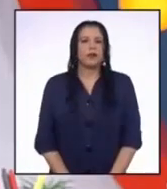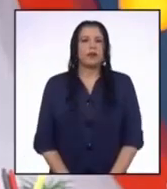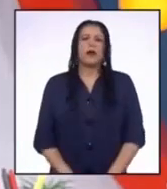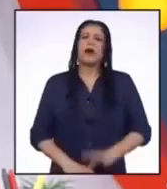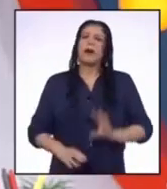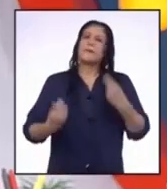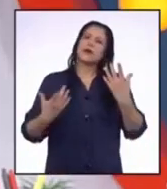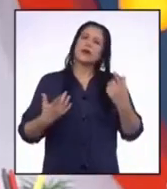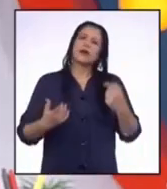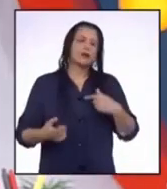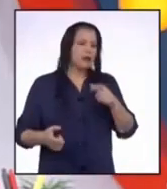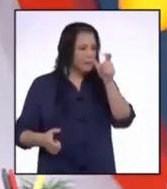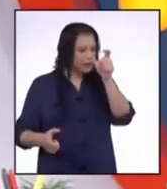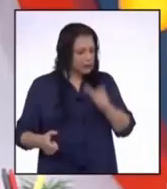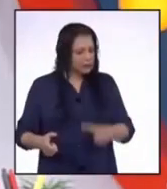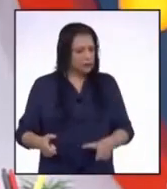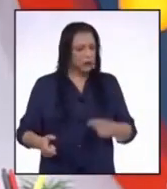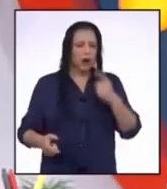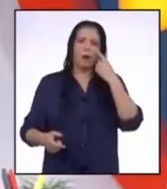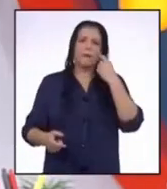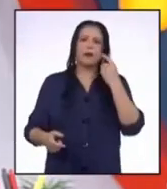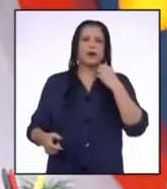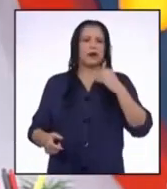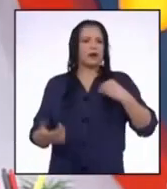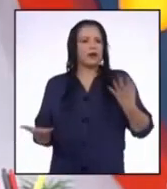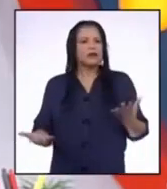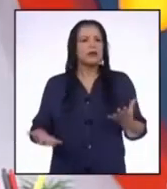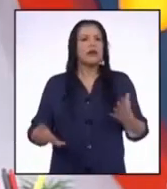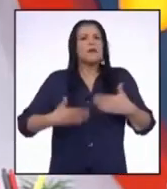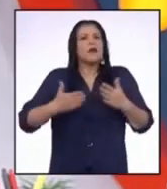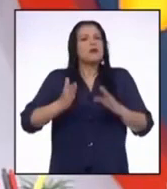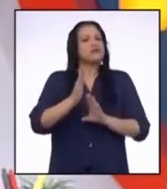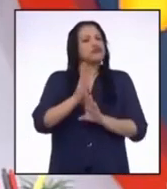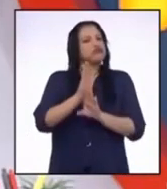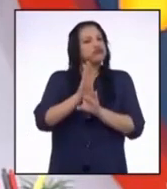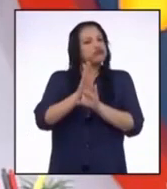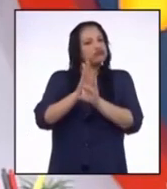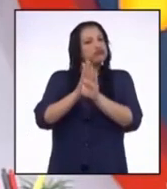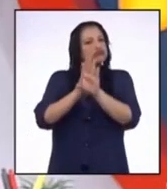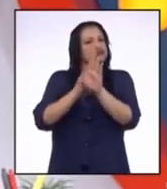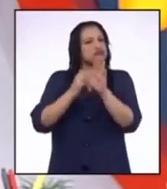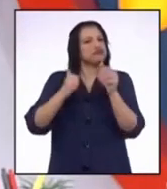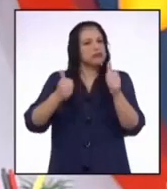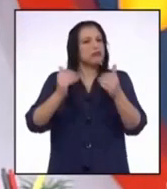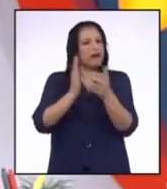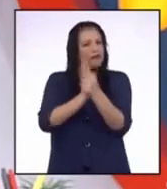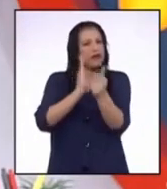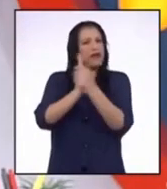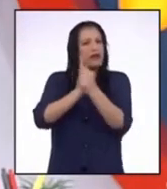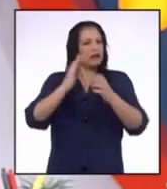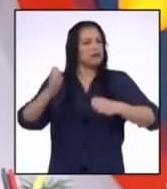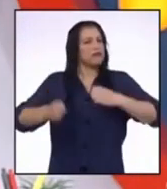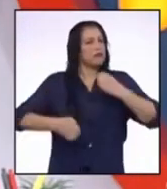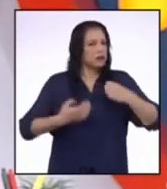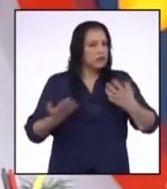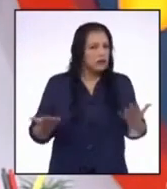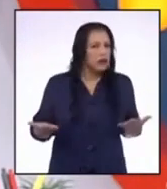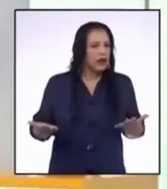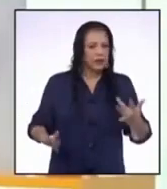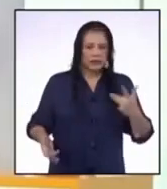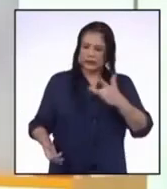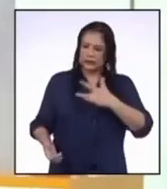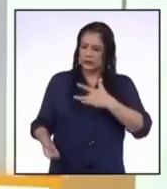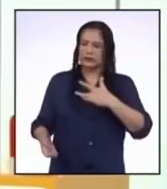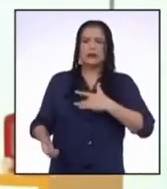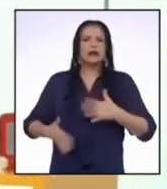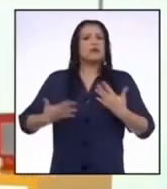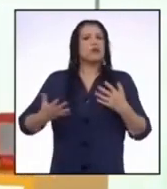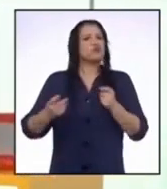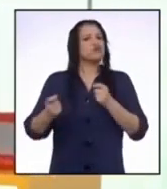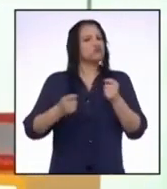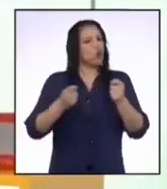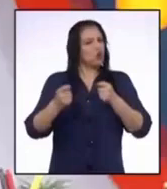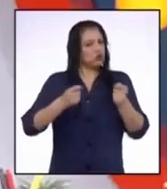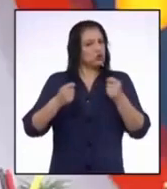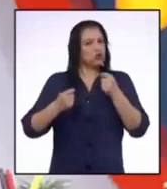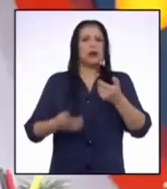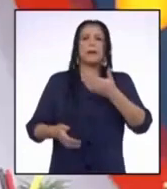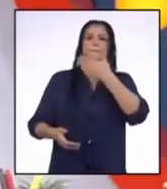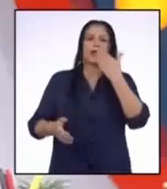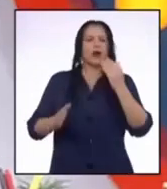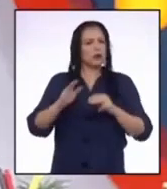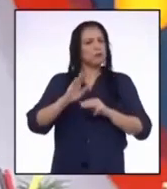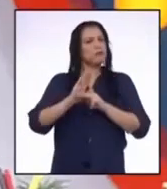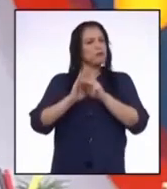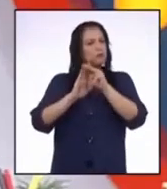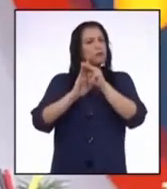Porque si una o un adolescente ha desarrollado de manera óptima sus capacidades emocionales, sentirá que puede manejar con mayor